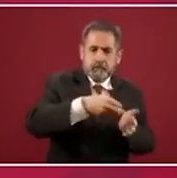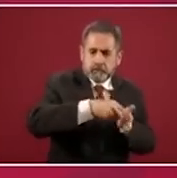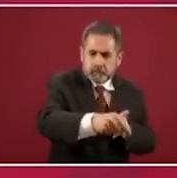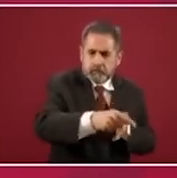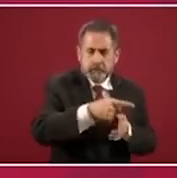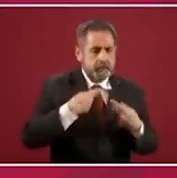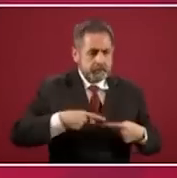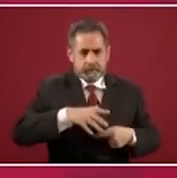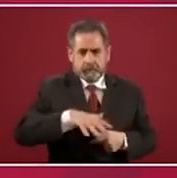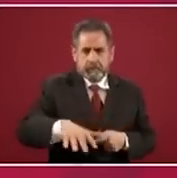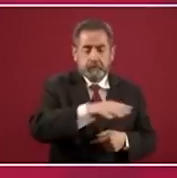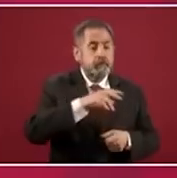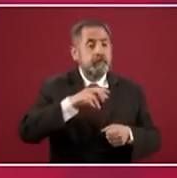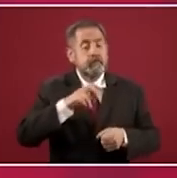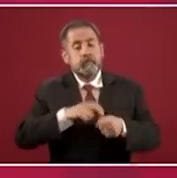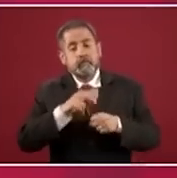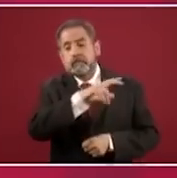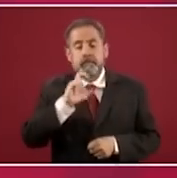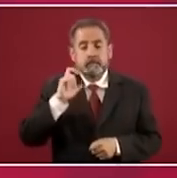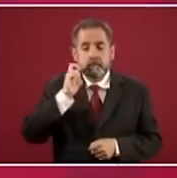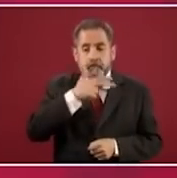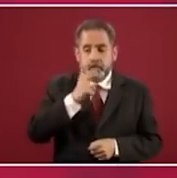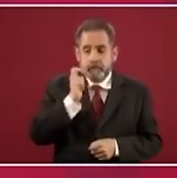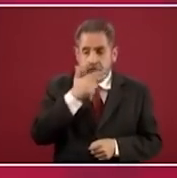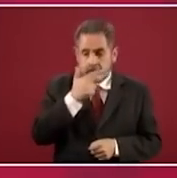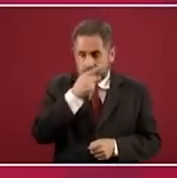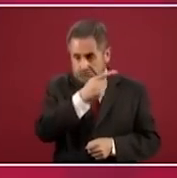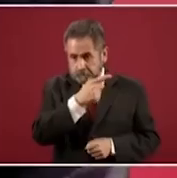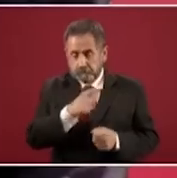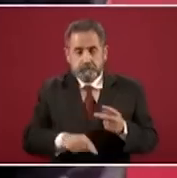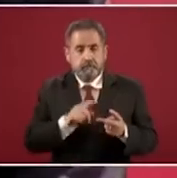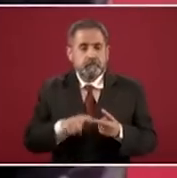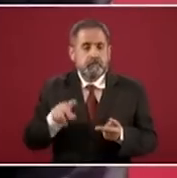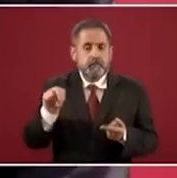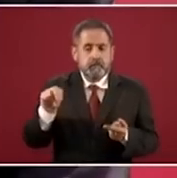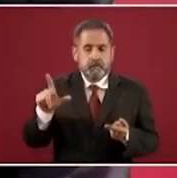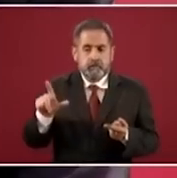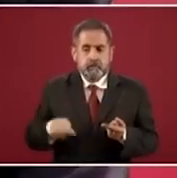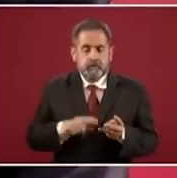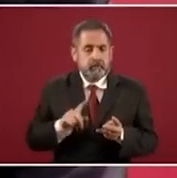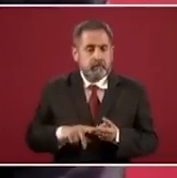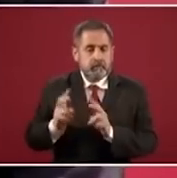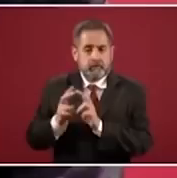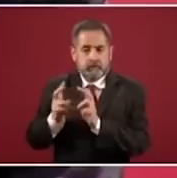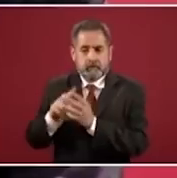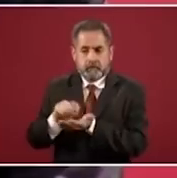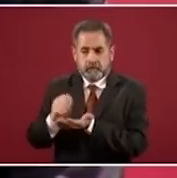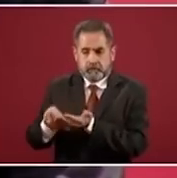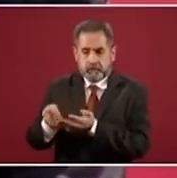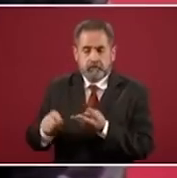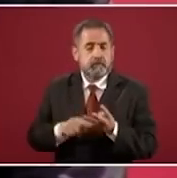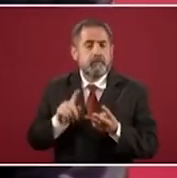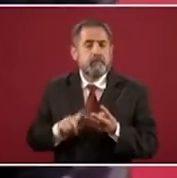ciudadanos de Chihuahua, de Nuevo León, de Tamaulipas,